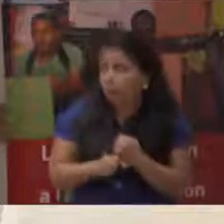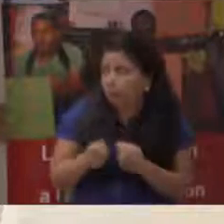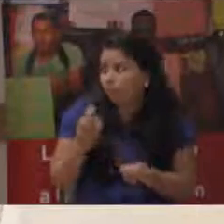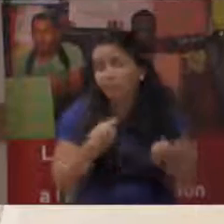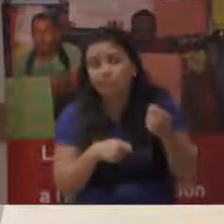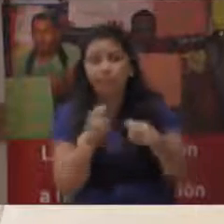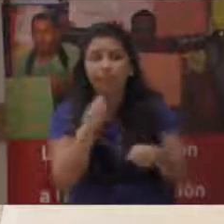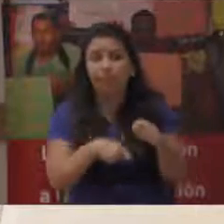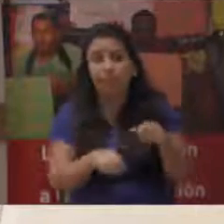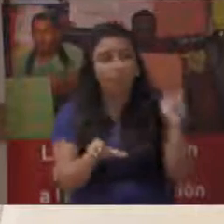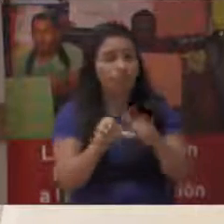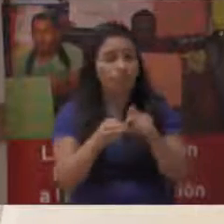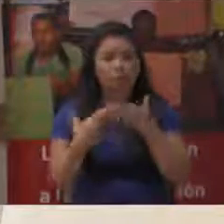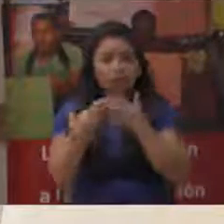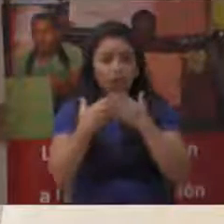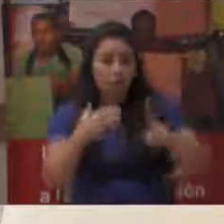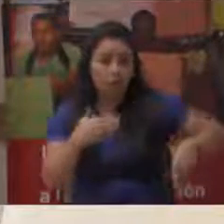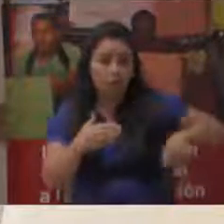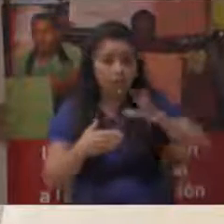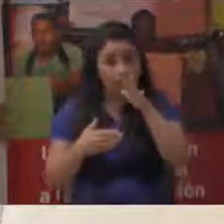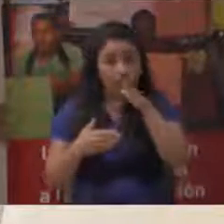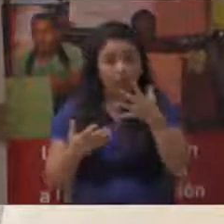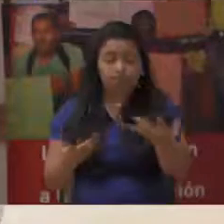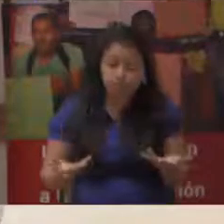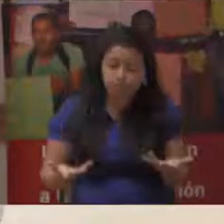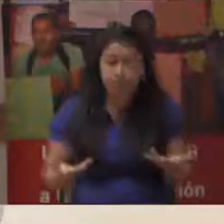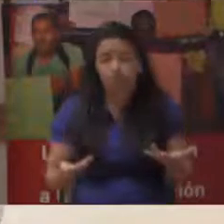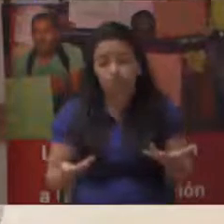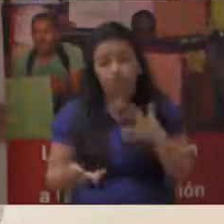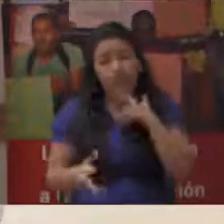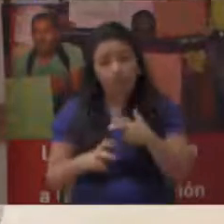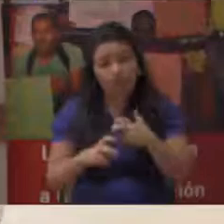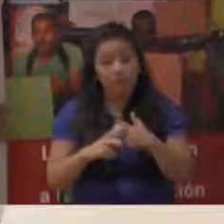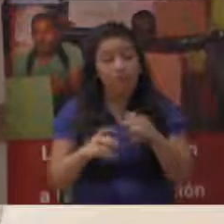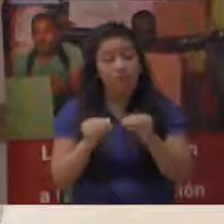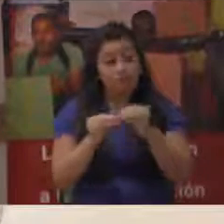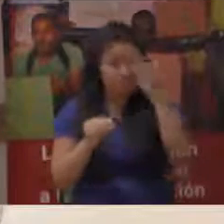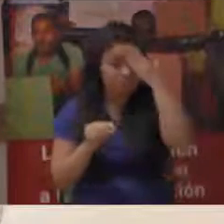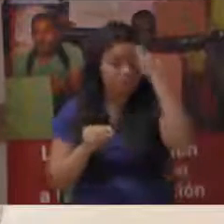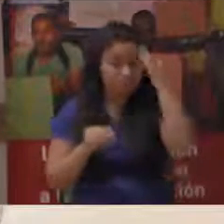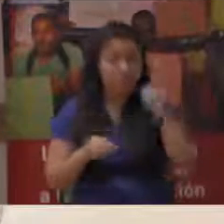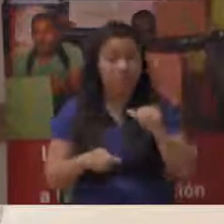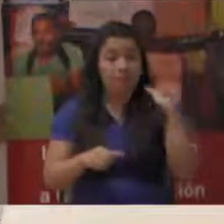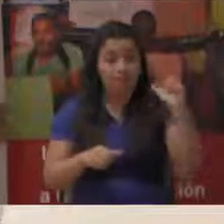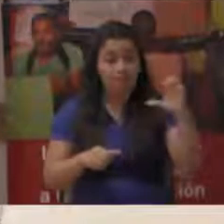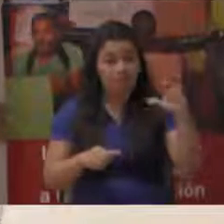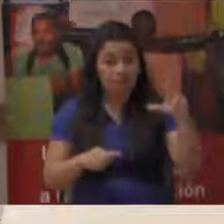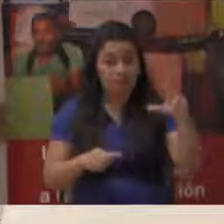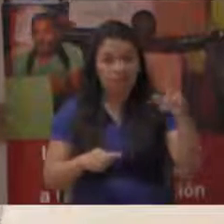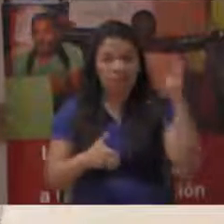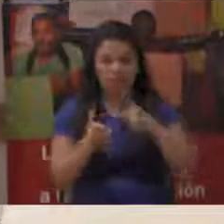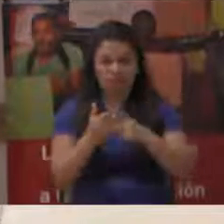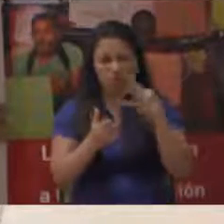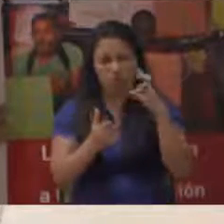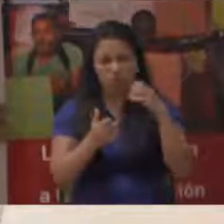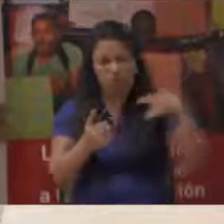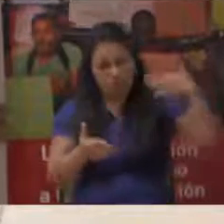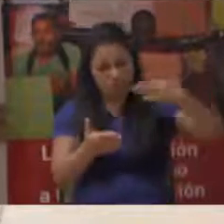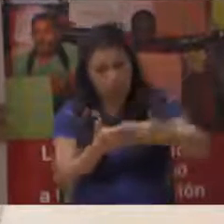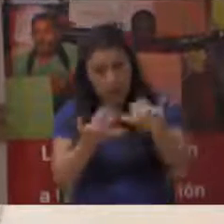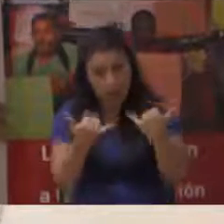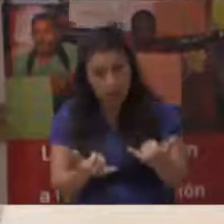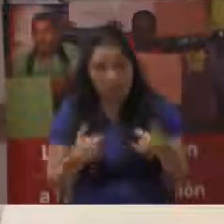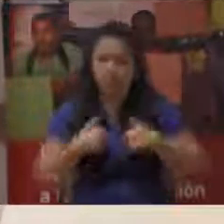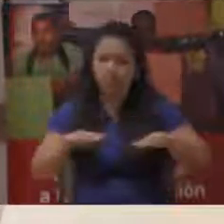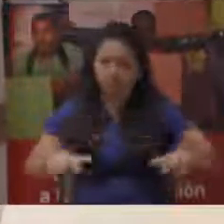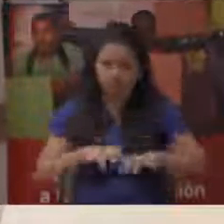estudiar. Y ahí, en ese marco, la agencia desde el año 2009-2008 trabajó de la mano con una persona que en